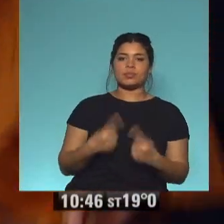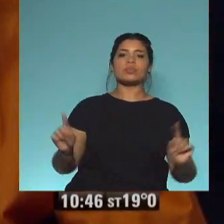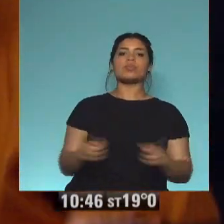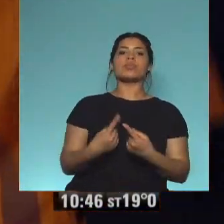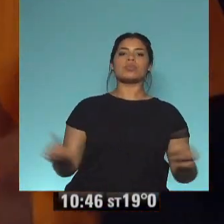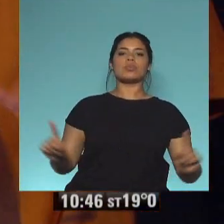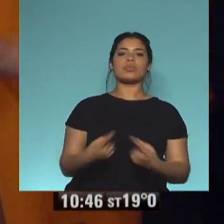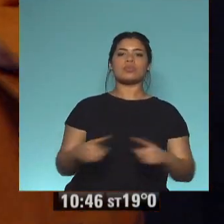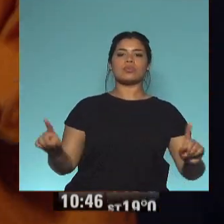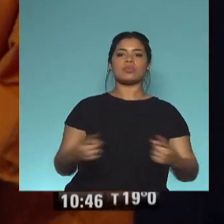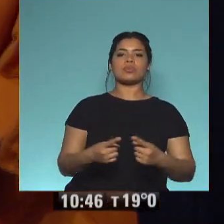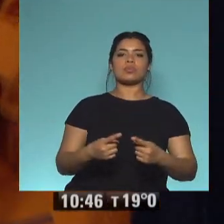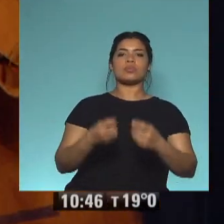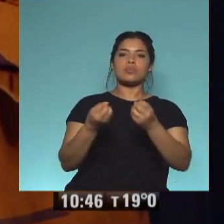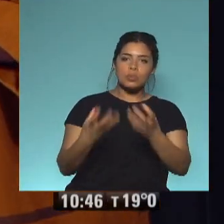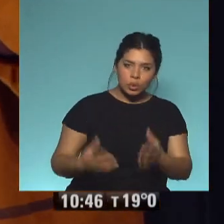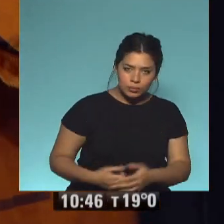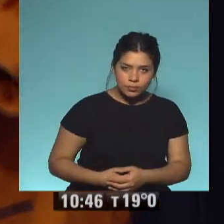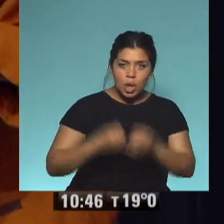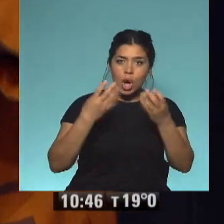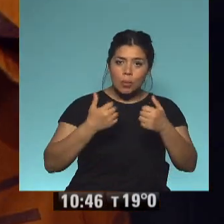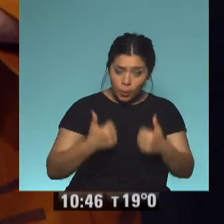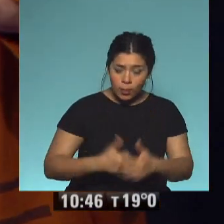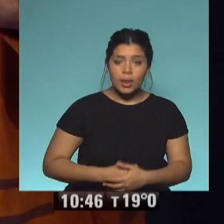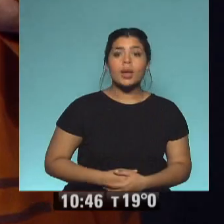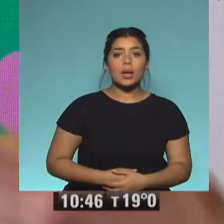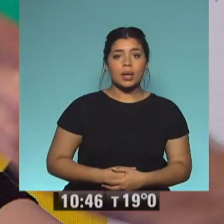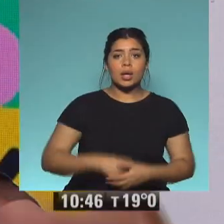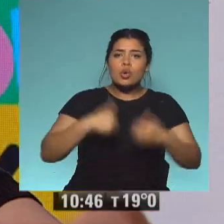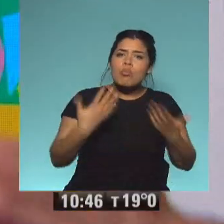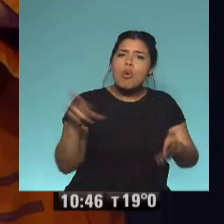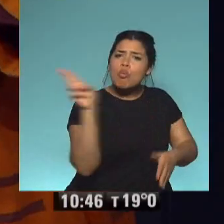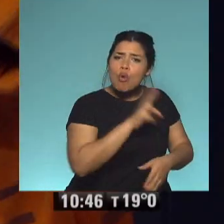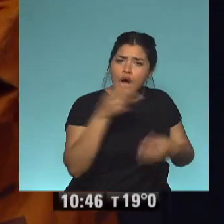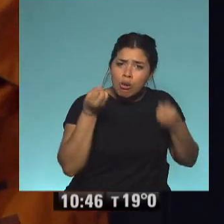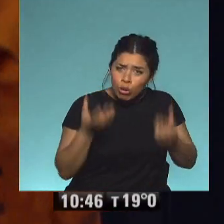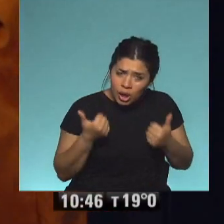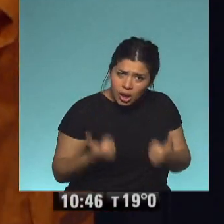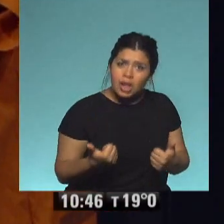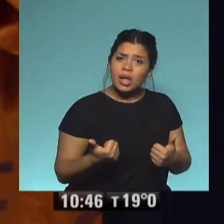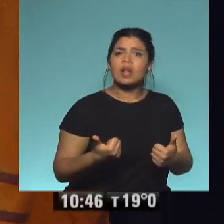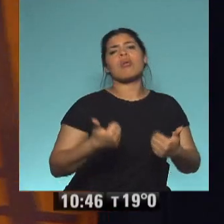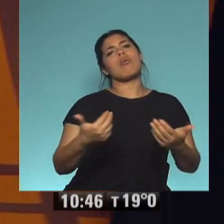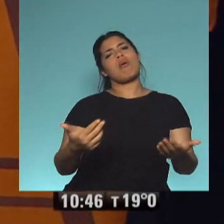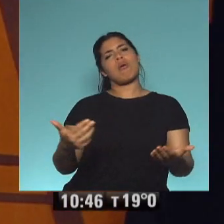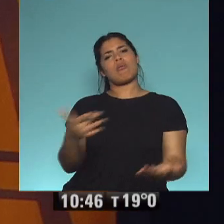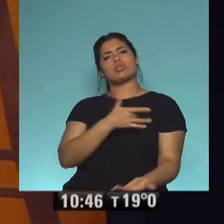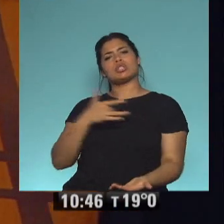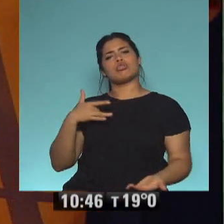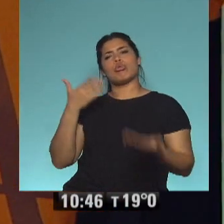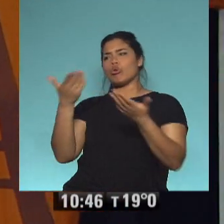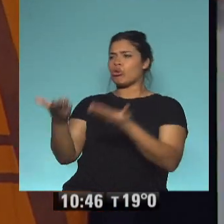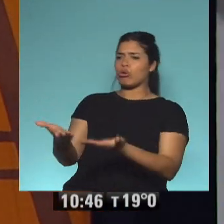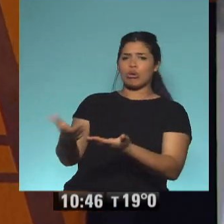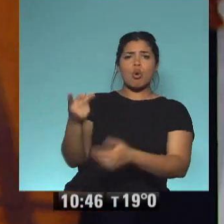Ah. ¿Cómo va? ¿Cómo va, ragazza? ¿Ragazza? ¿Cómo va, signora? Estaban, no entiendo mucho. Estaban